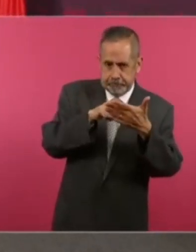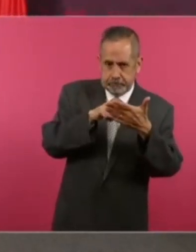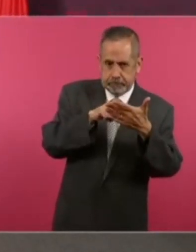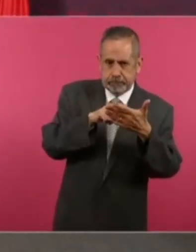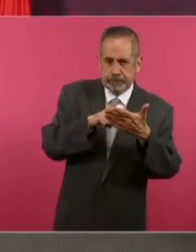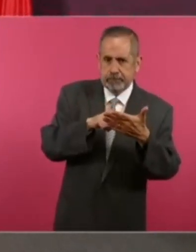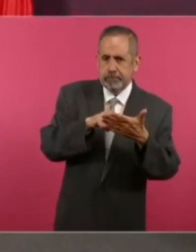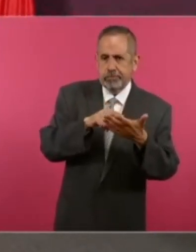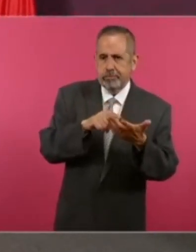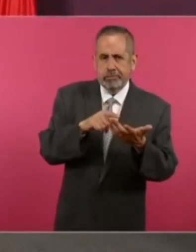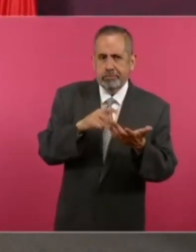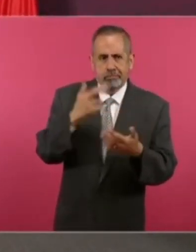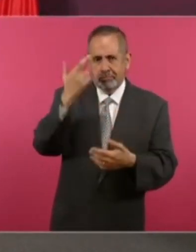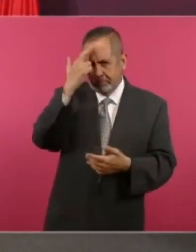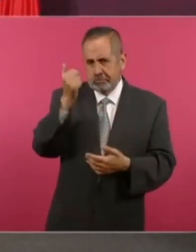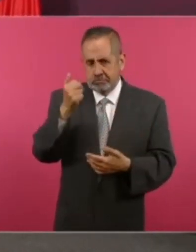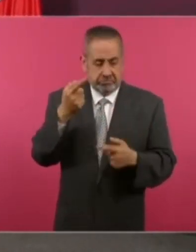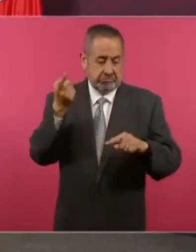ninguna razón,